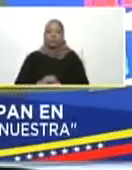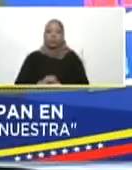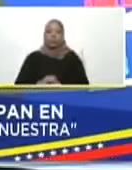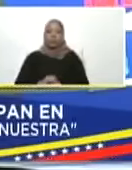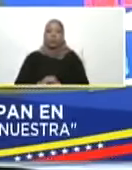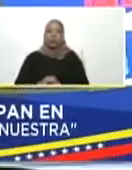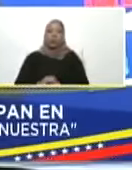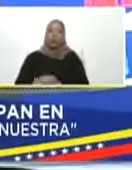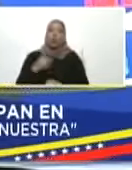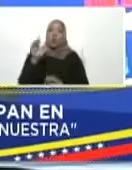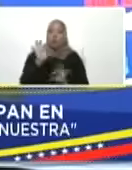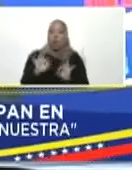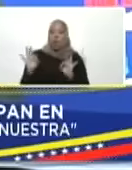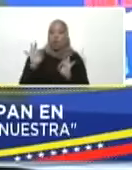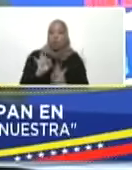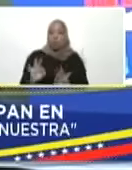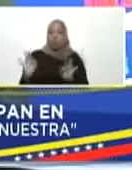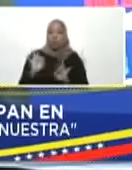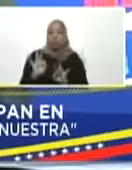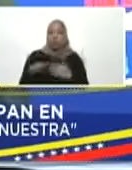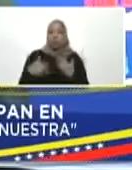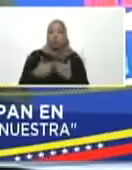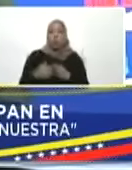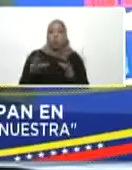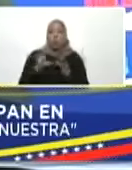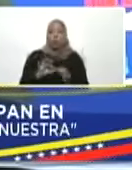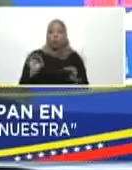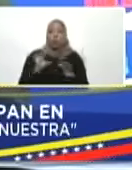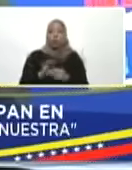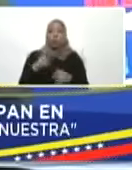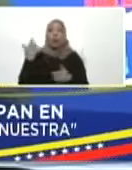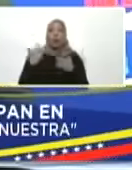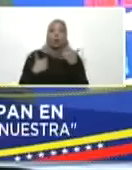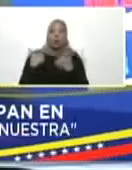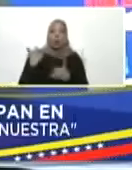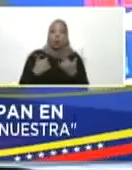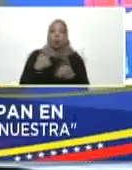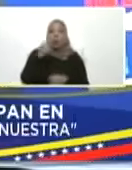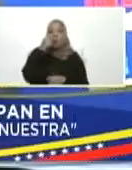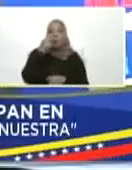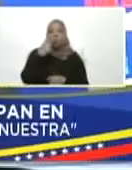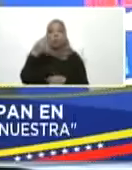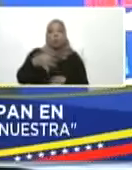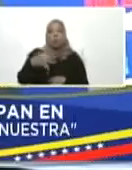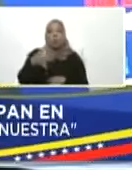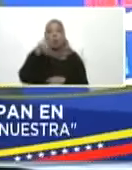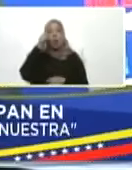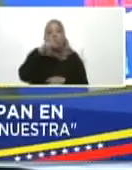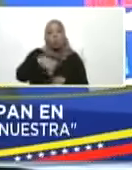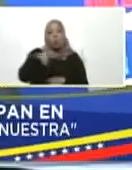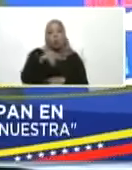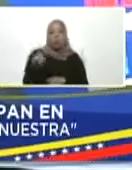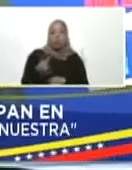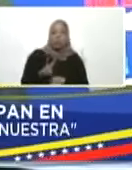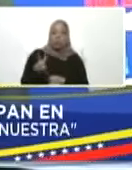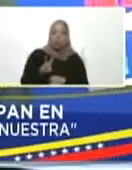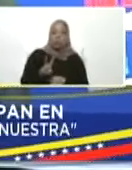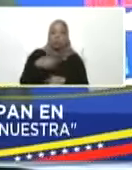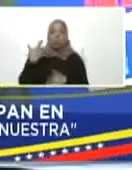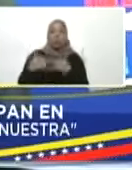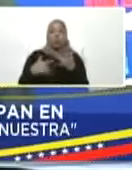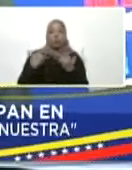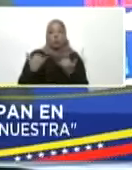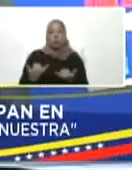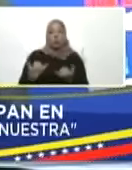No solamente es que contamos con un candidato que es un hombre de verdad y que es un hombre del pueblo de Venezuela, sino que ya